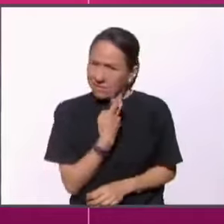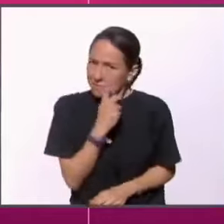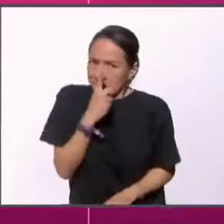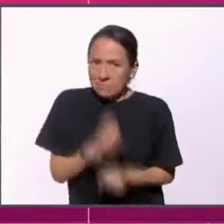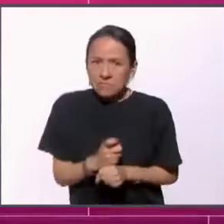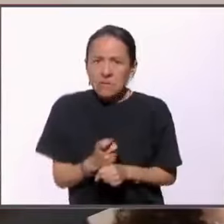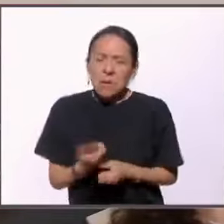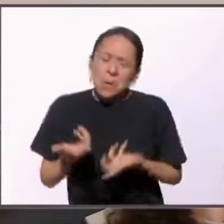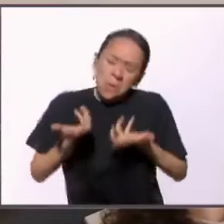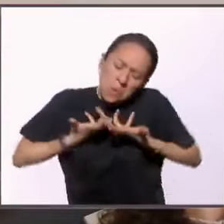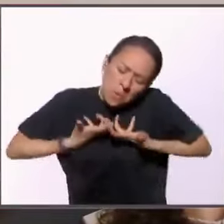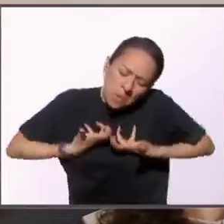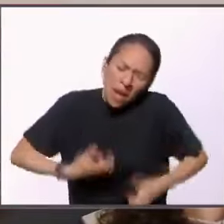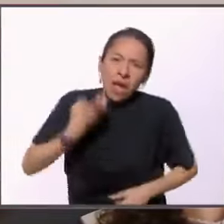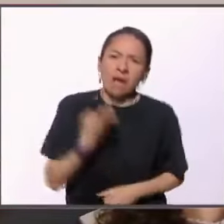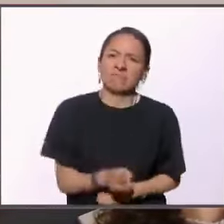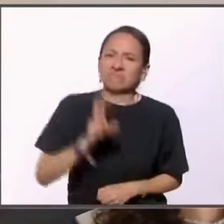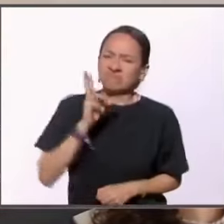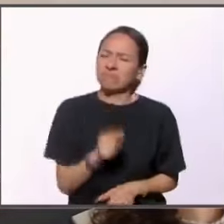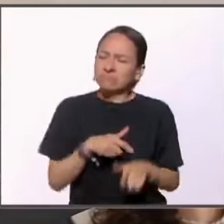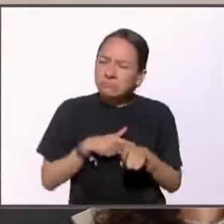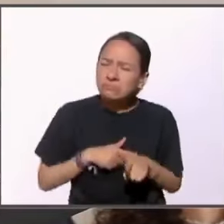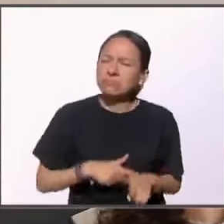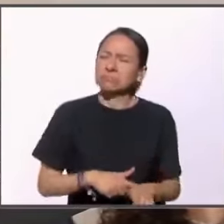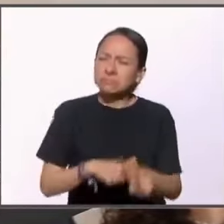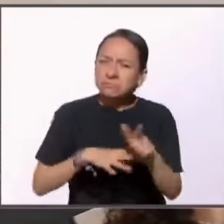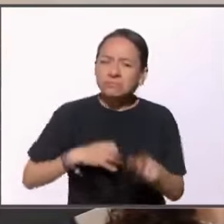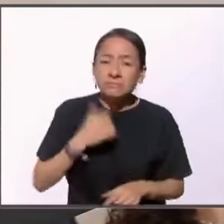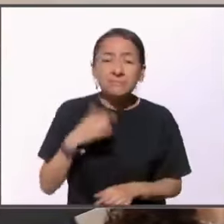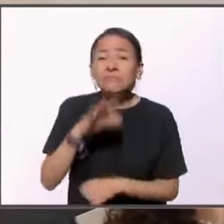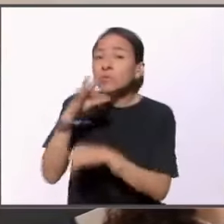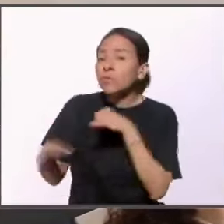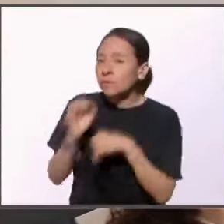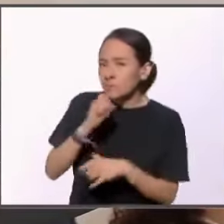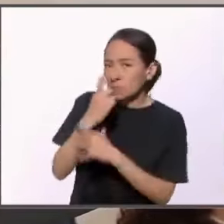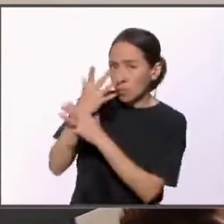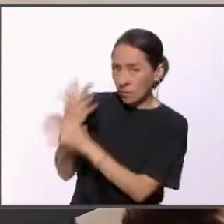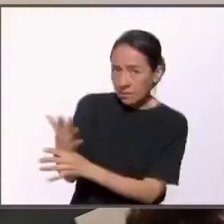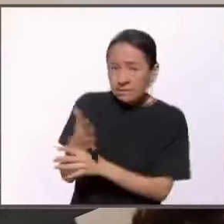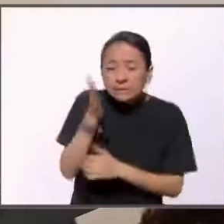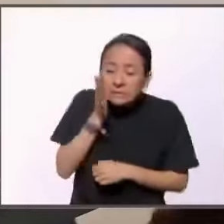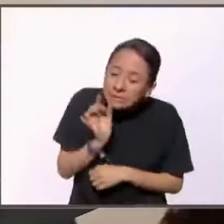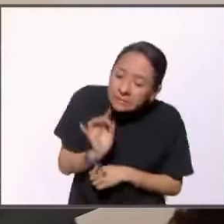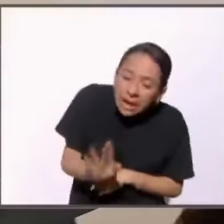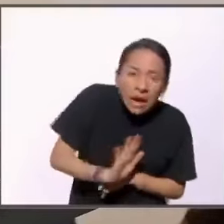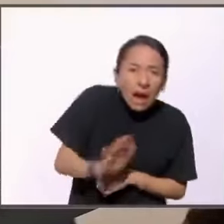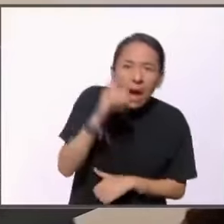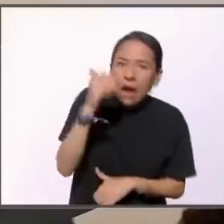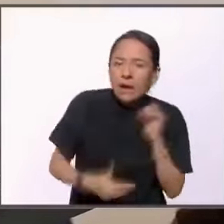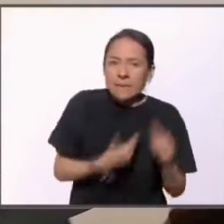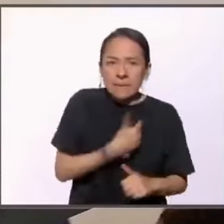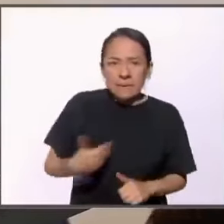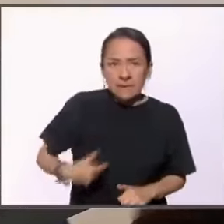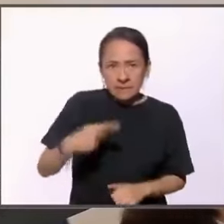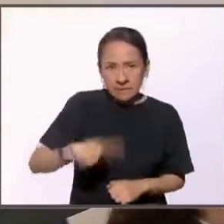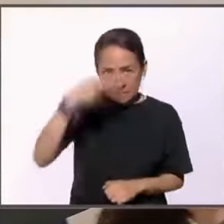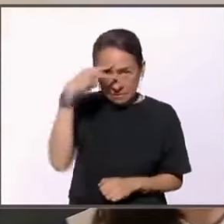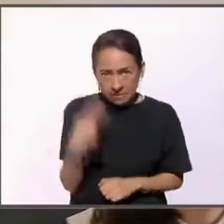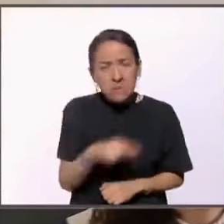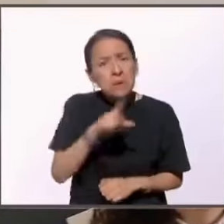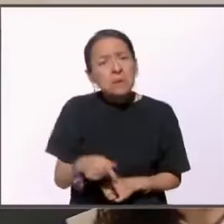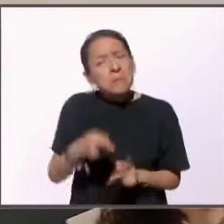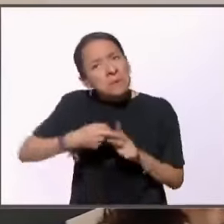desmoralizarse. Finalmente señala: ahora cuando estamos por concluir la primera presidencia del pueblo y por comenzar una nueva etapa